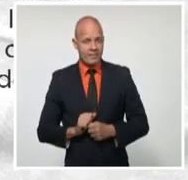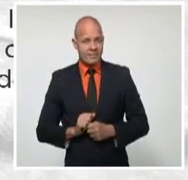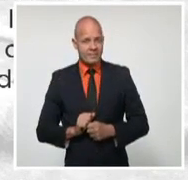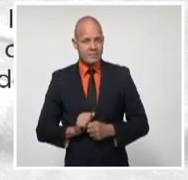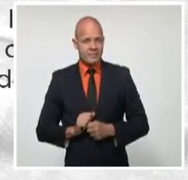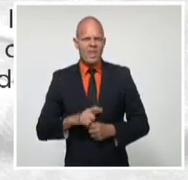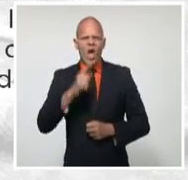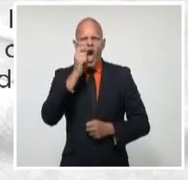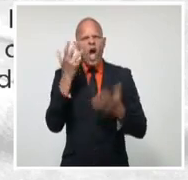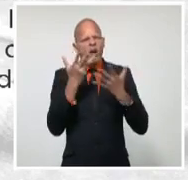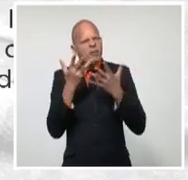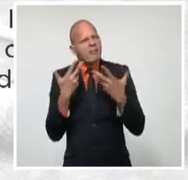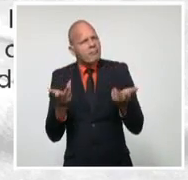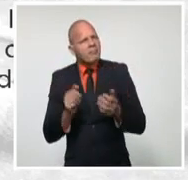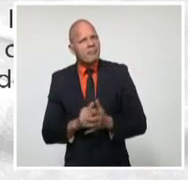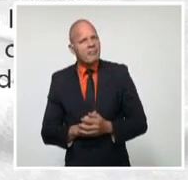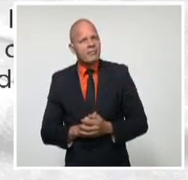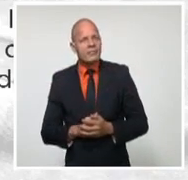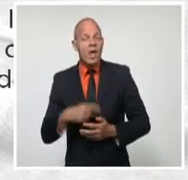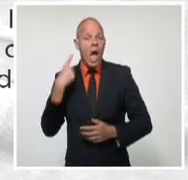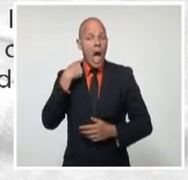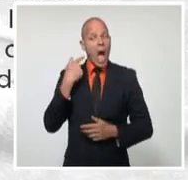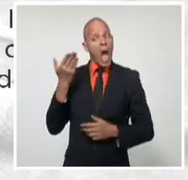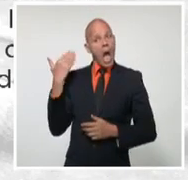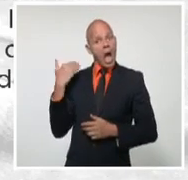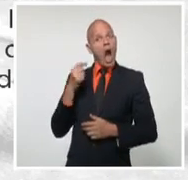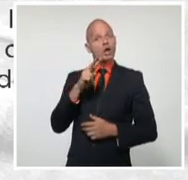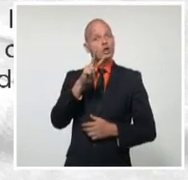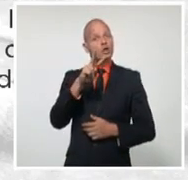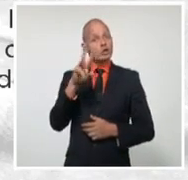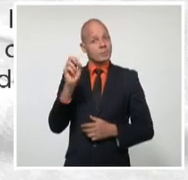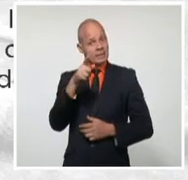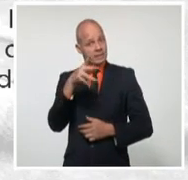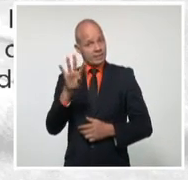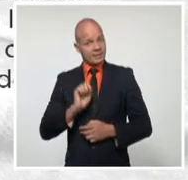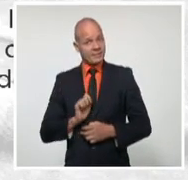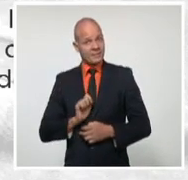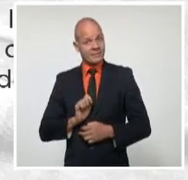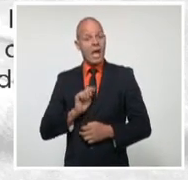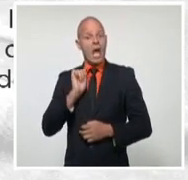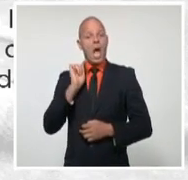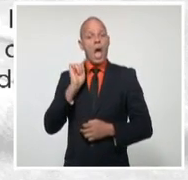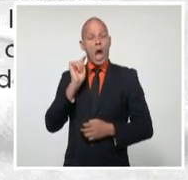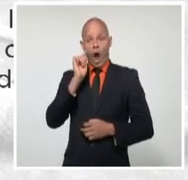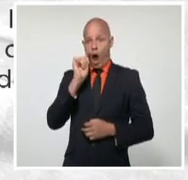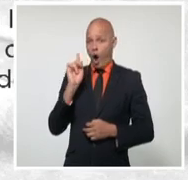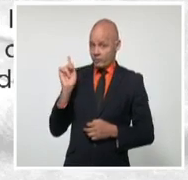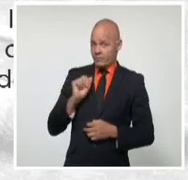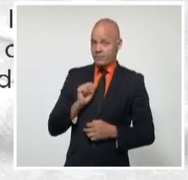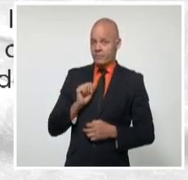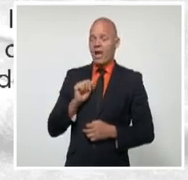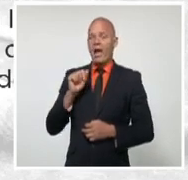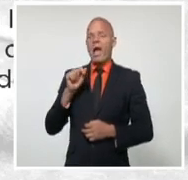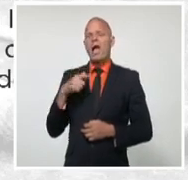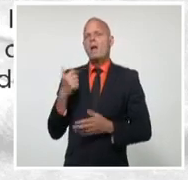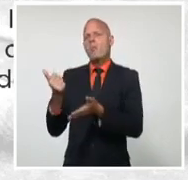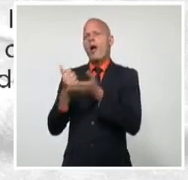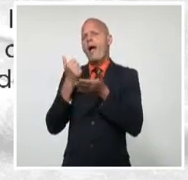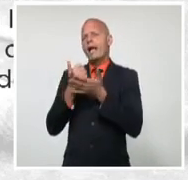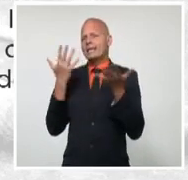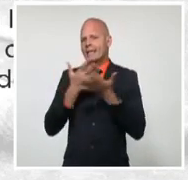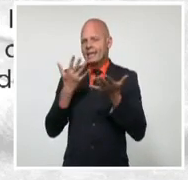Gabriel Salvia, en el año 2014, pretendió, con el apoyo de la USAID, de la NED, de People in Need,